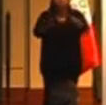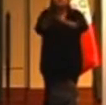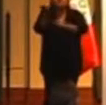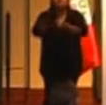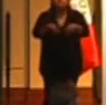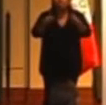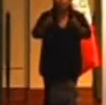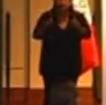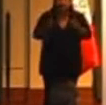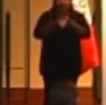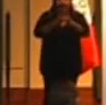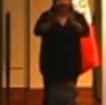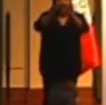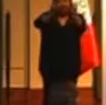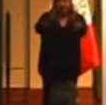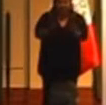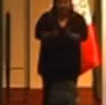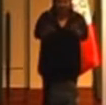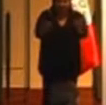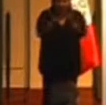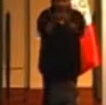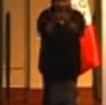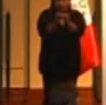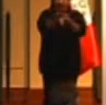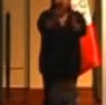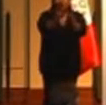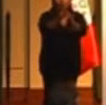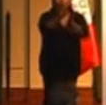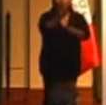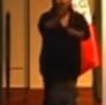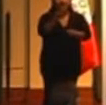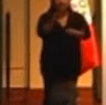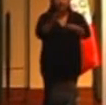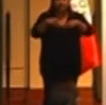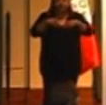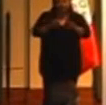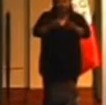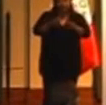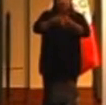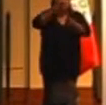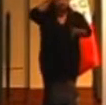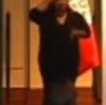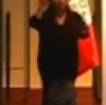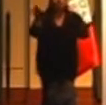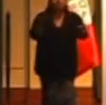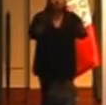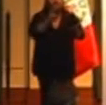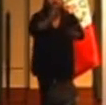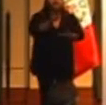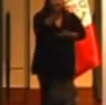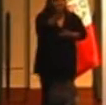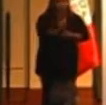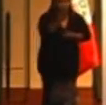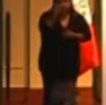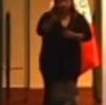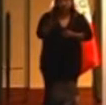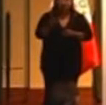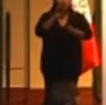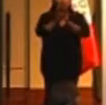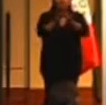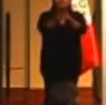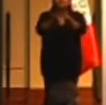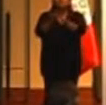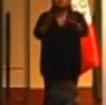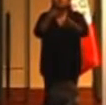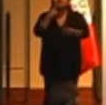este mapa integrado de seguridad ciudadana nos permite saber esto, nos permite saber también dónde están, por ejemplo, los